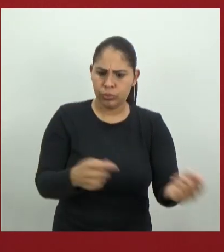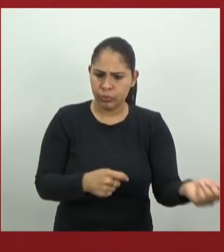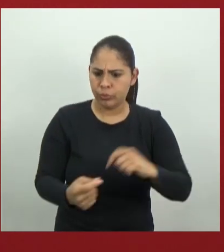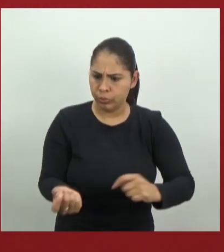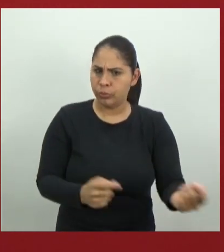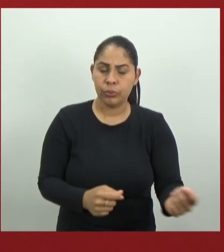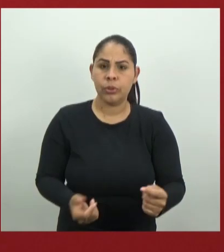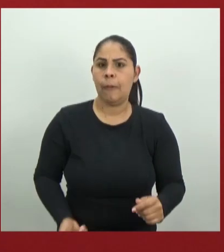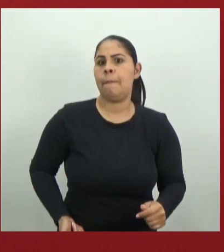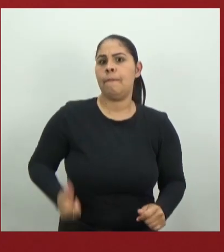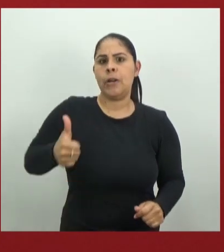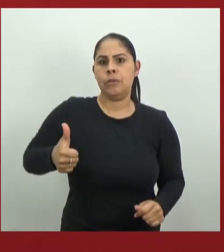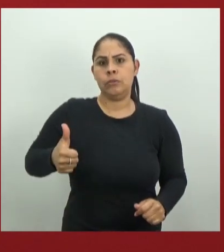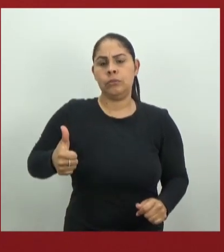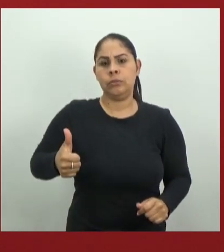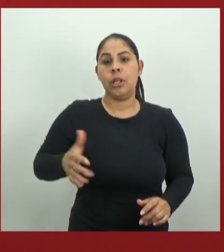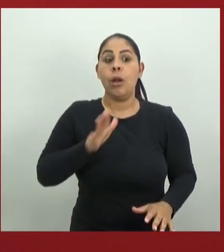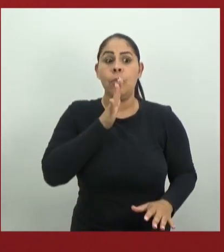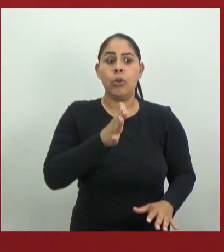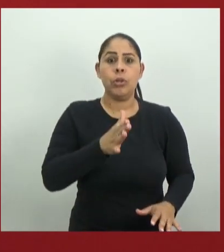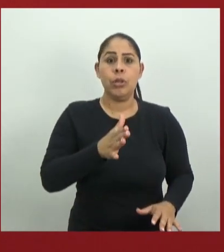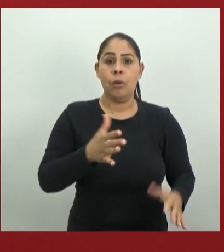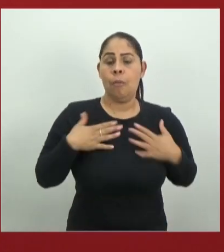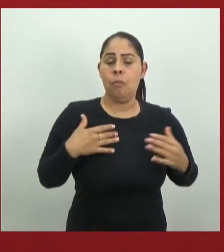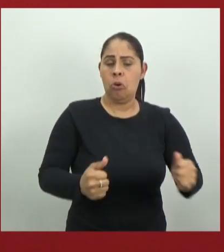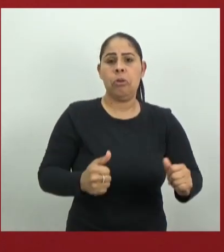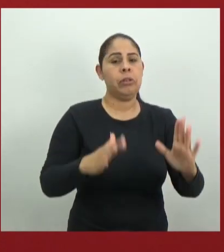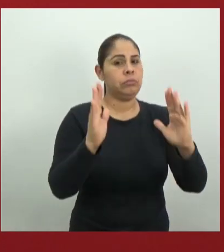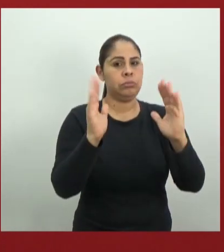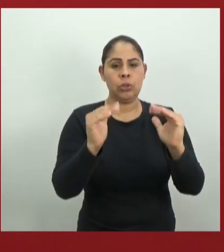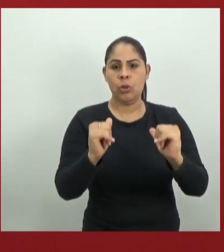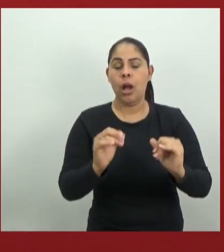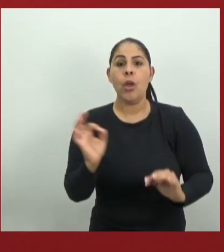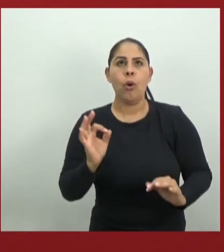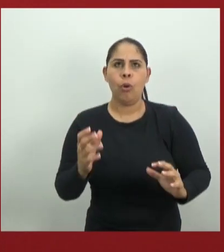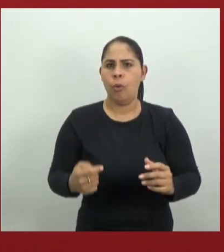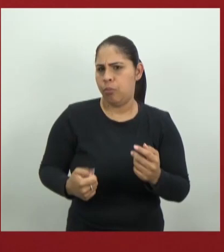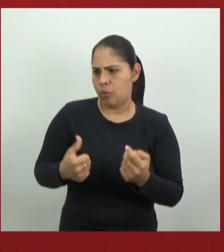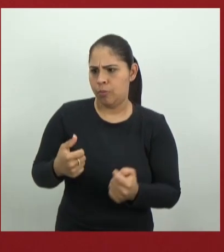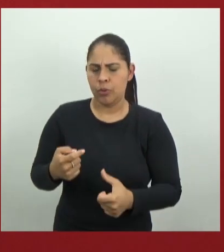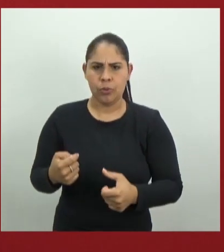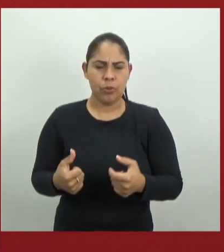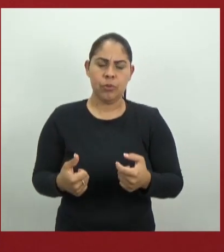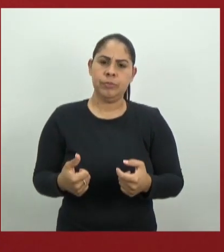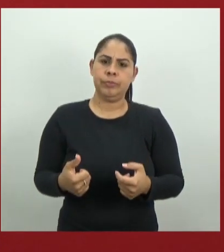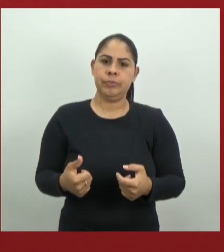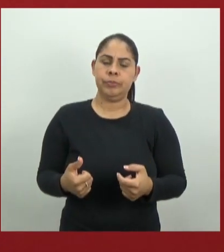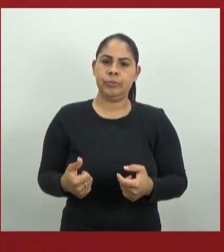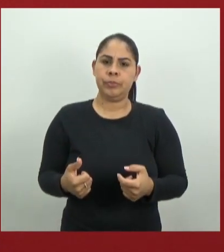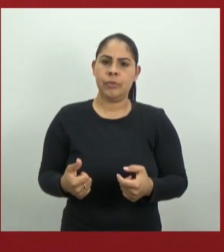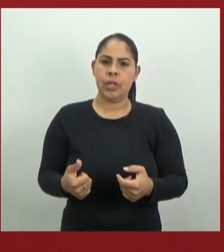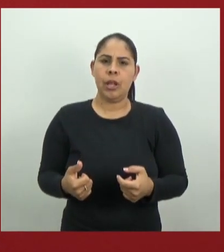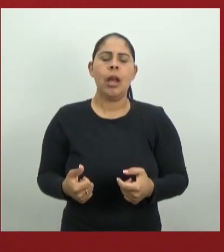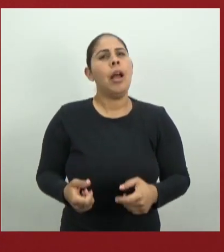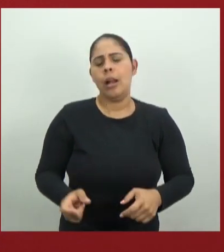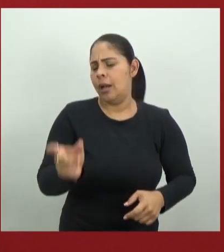mucha discusión es porque hay poco poder. A donde la gente se preocupa solo, entre comillas, por la